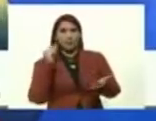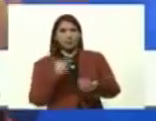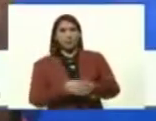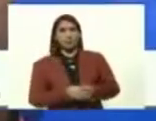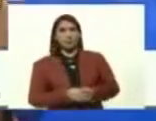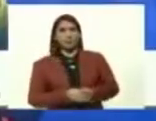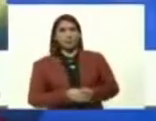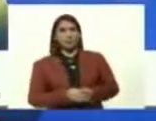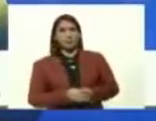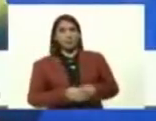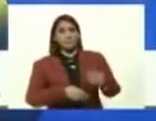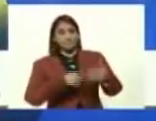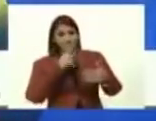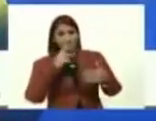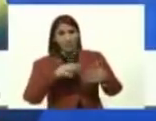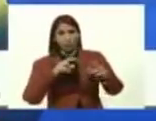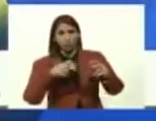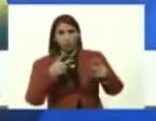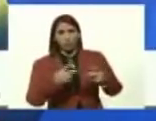este plan